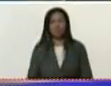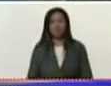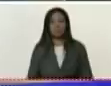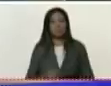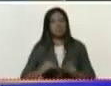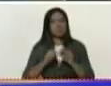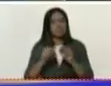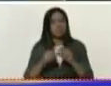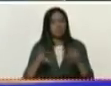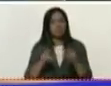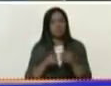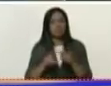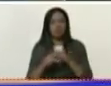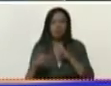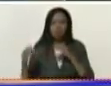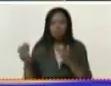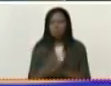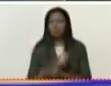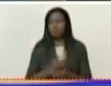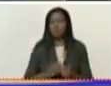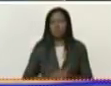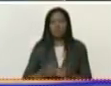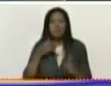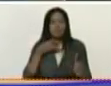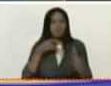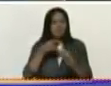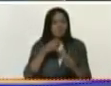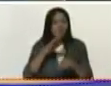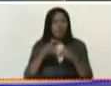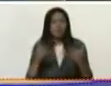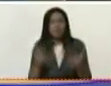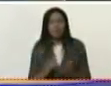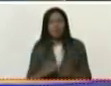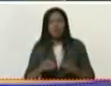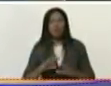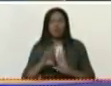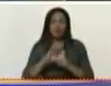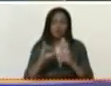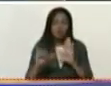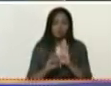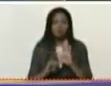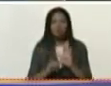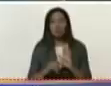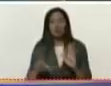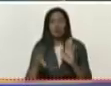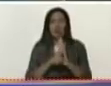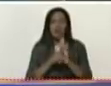Seguiremos derrotando por la línea del medio, con la constitución, la ley.